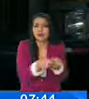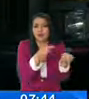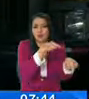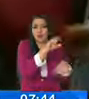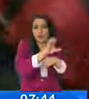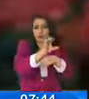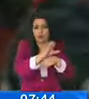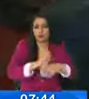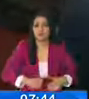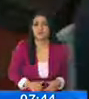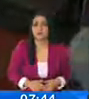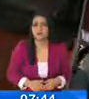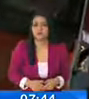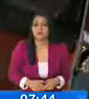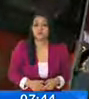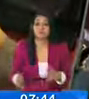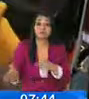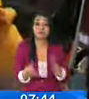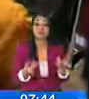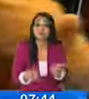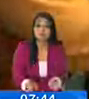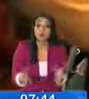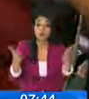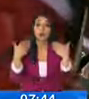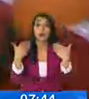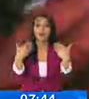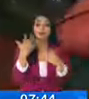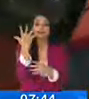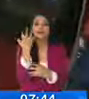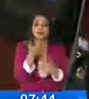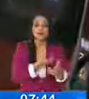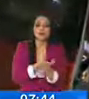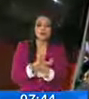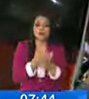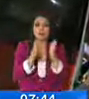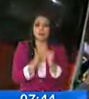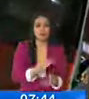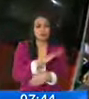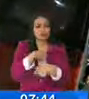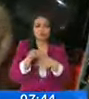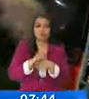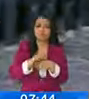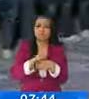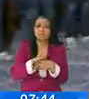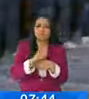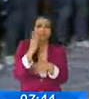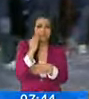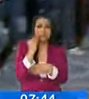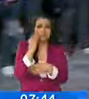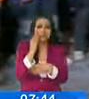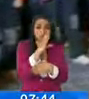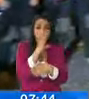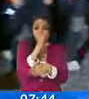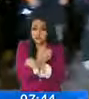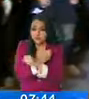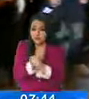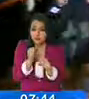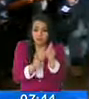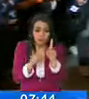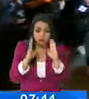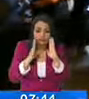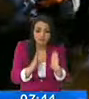el Ecuador. De igual forma, en Guayaquil se sumaron 15 bomberos más, todos entrenados en búsqueda, rescate y estabilización